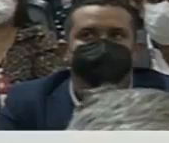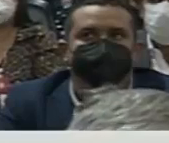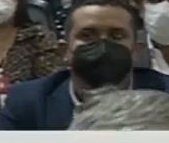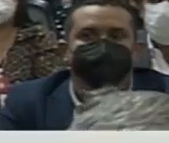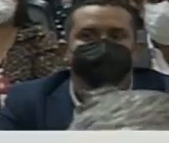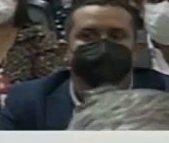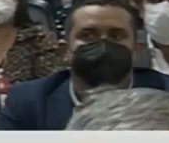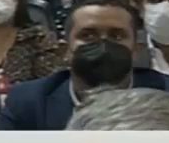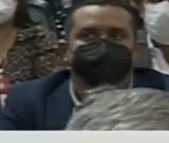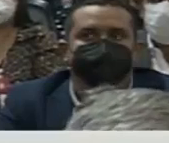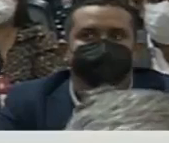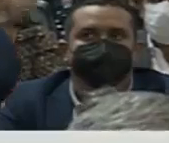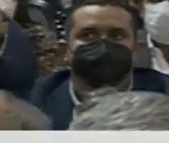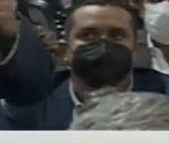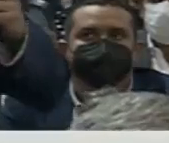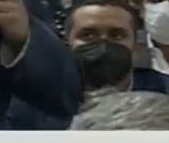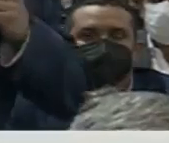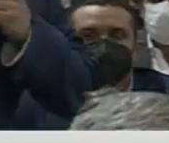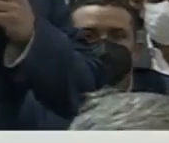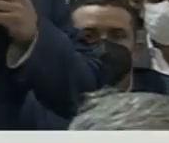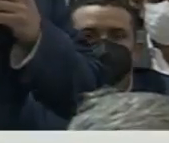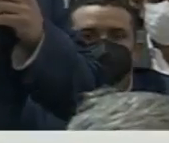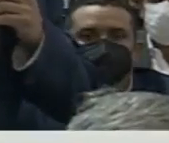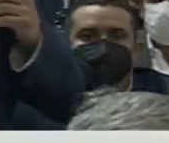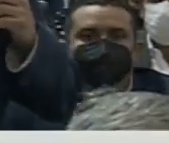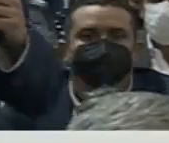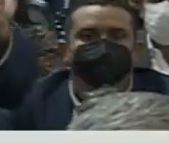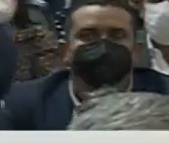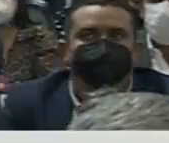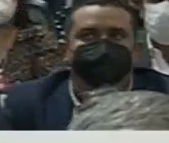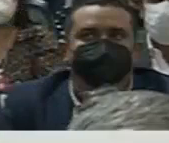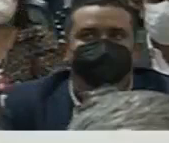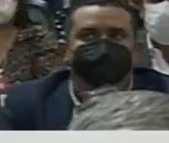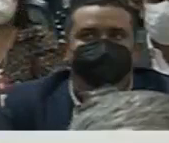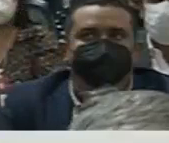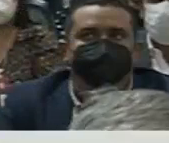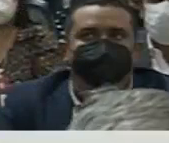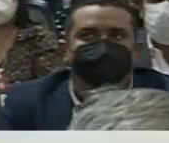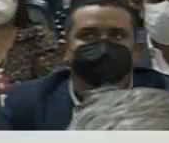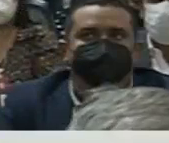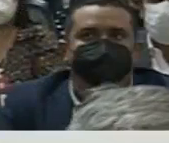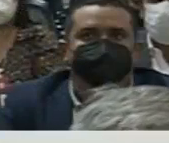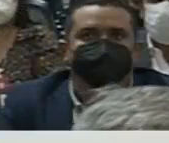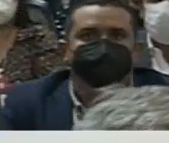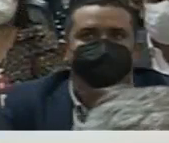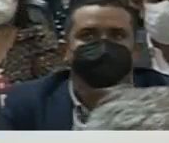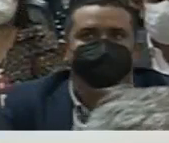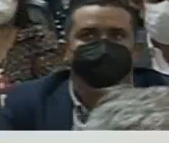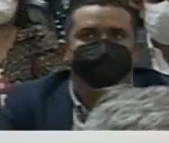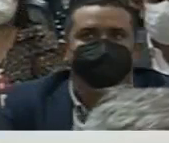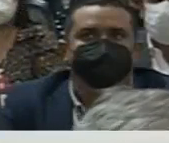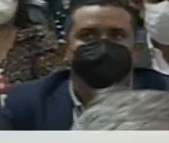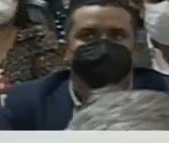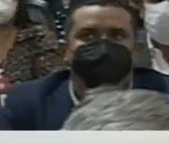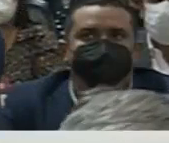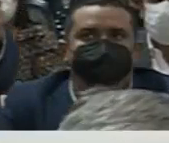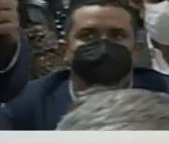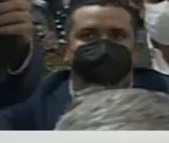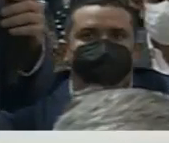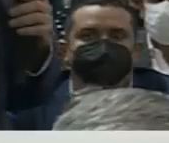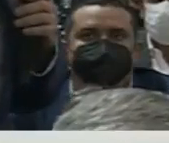preciso momento, Héctor, como un patriota de esta nación, bueno, asumió valientemente allí,